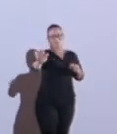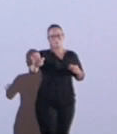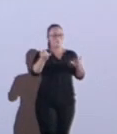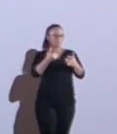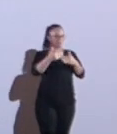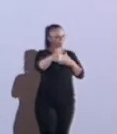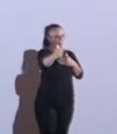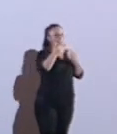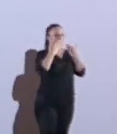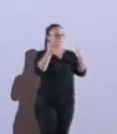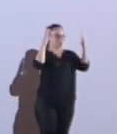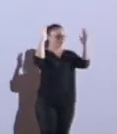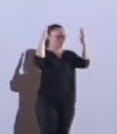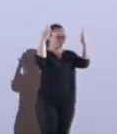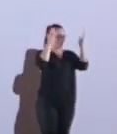muchísimas gracias